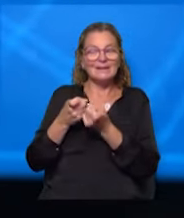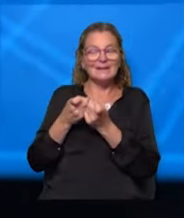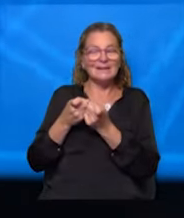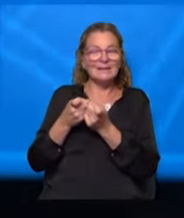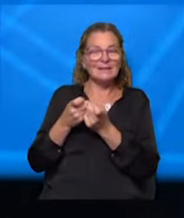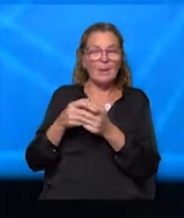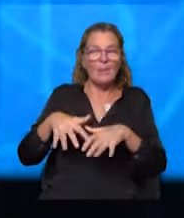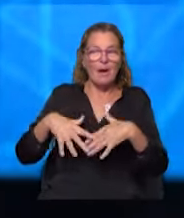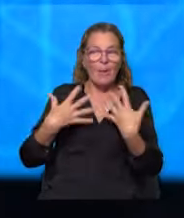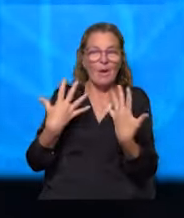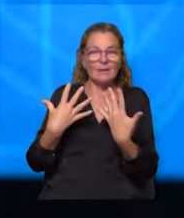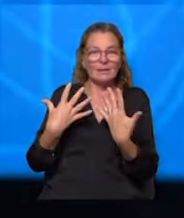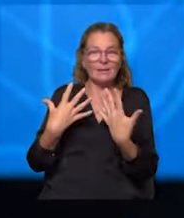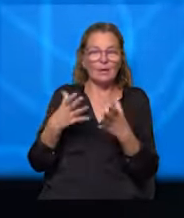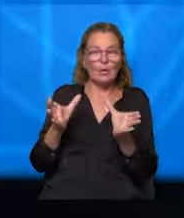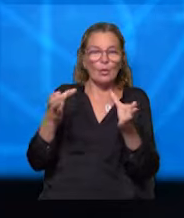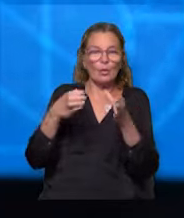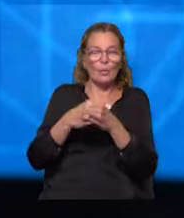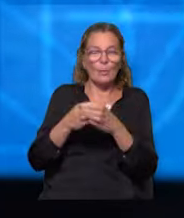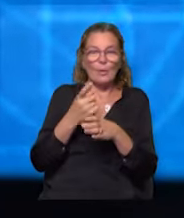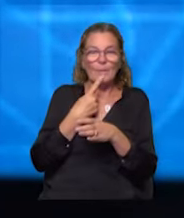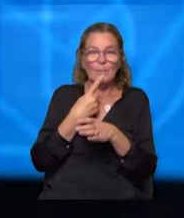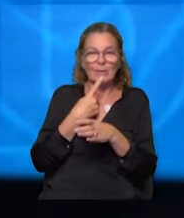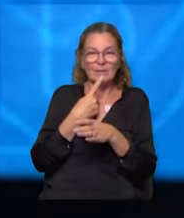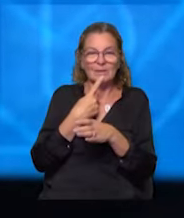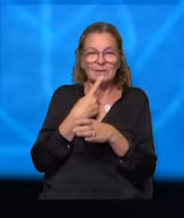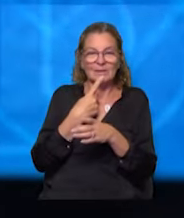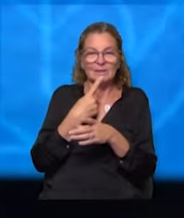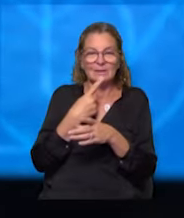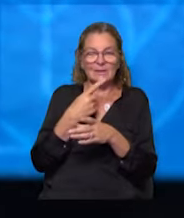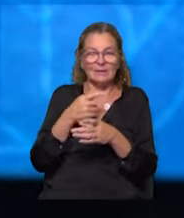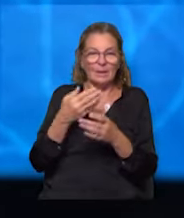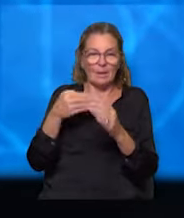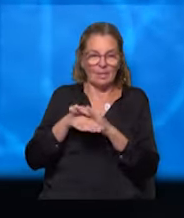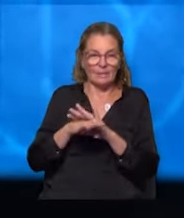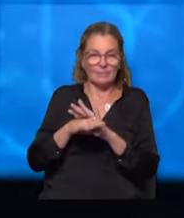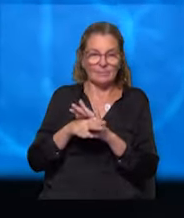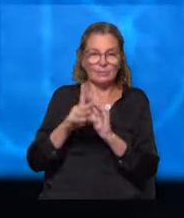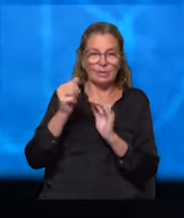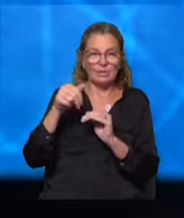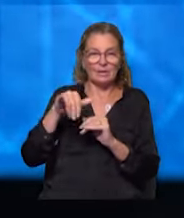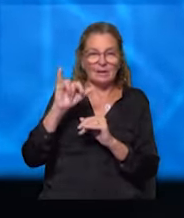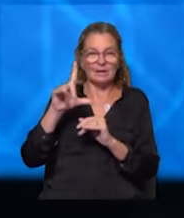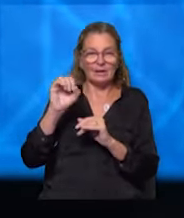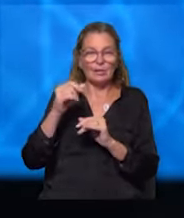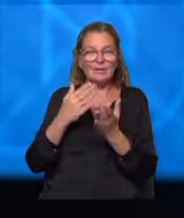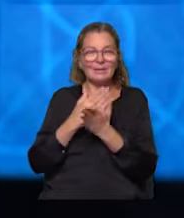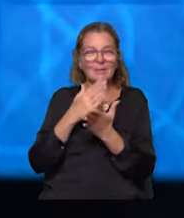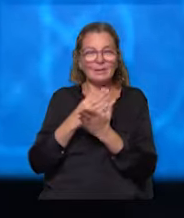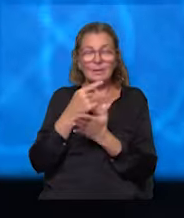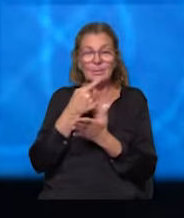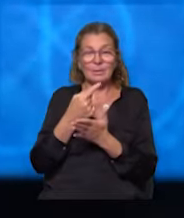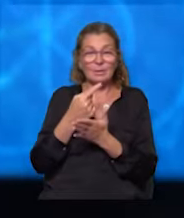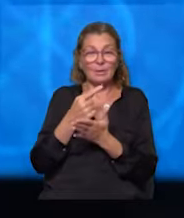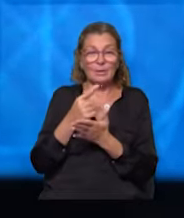para cualquier conjunto de políticas que se quiera implementar con Danilo siempre comentábamos el hecho de